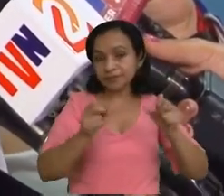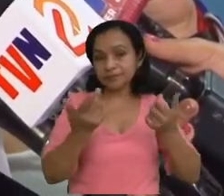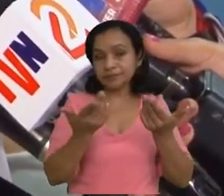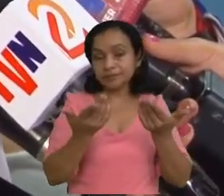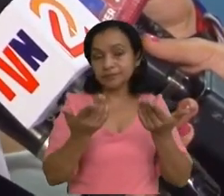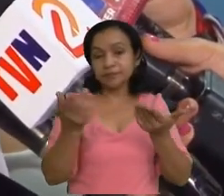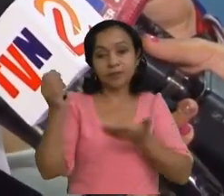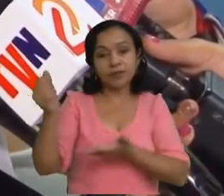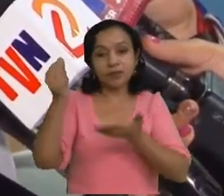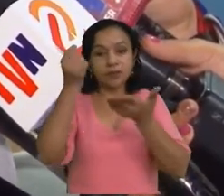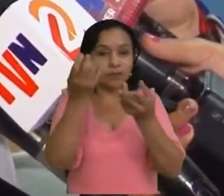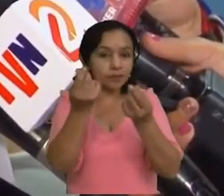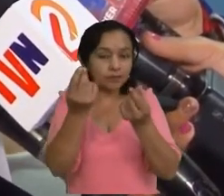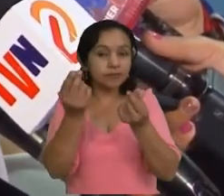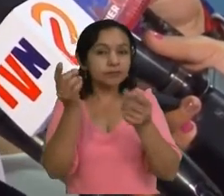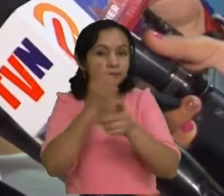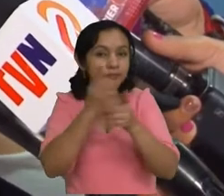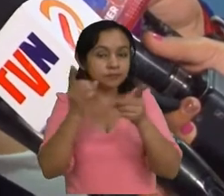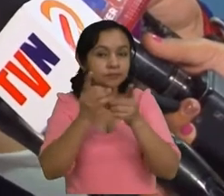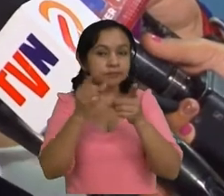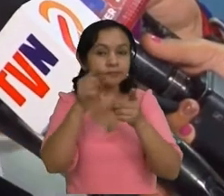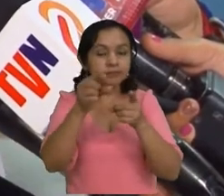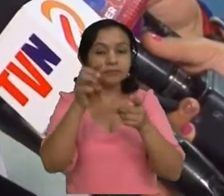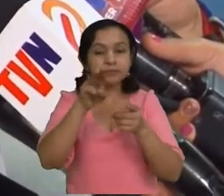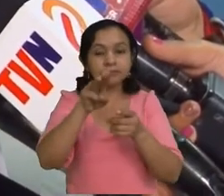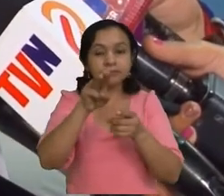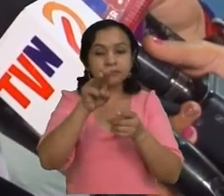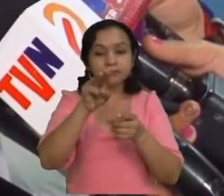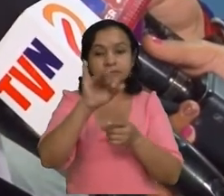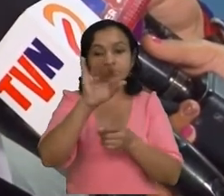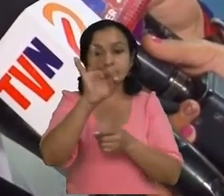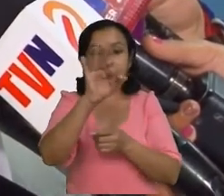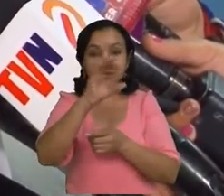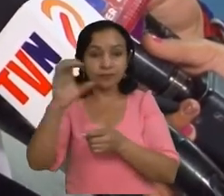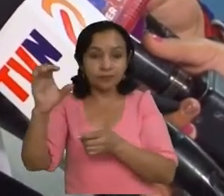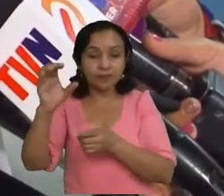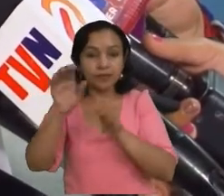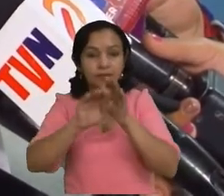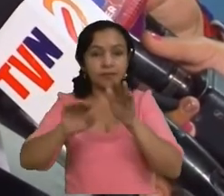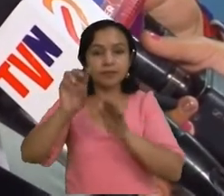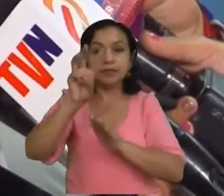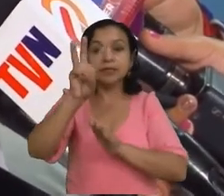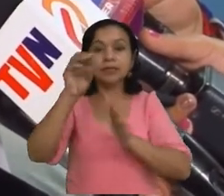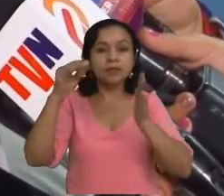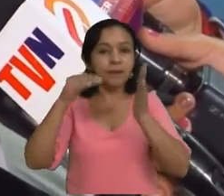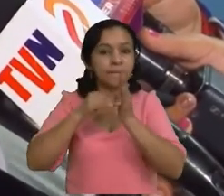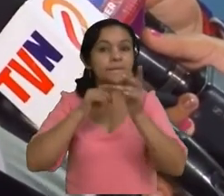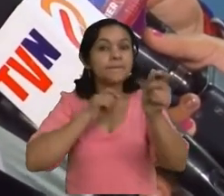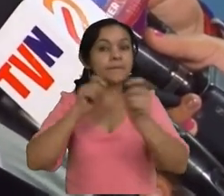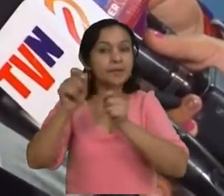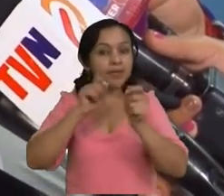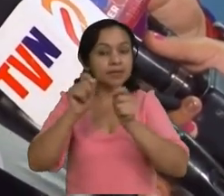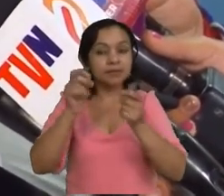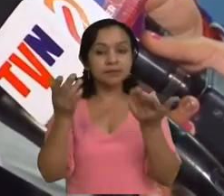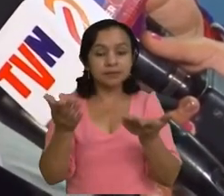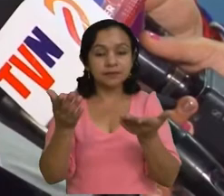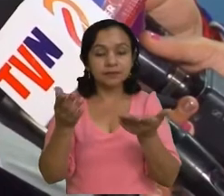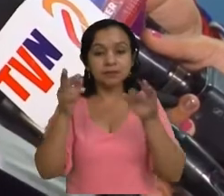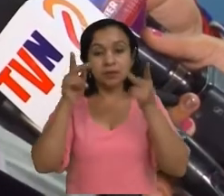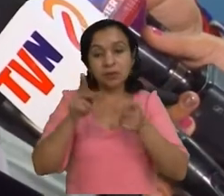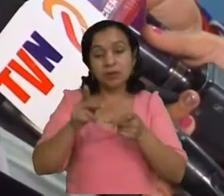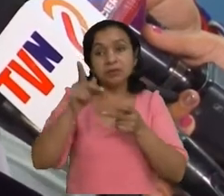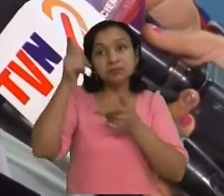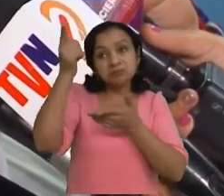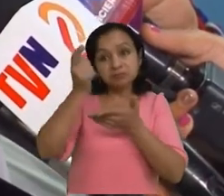un inversionista, tiene que estar avalado por MIFIC y con una inversión arriba de los $30,000. En el caso de ser un